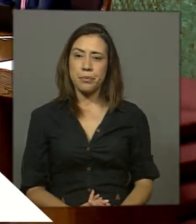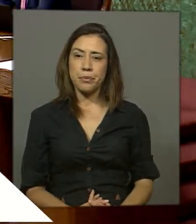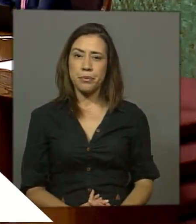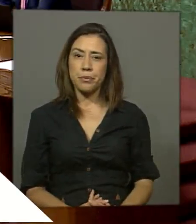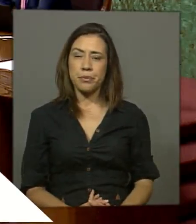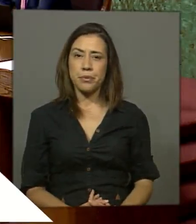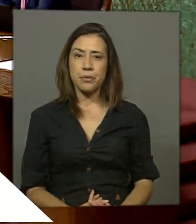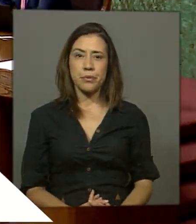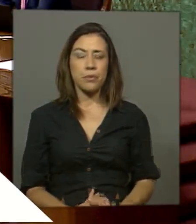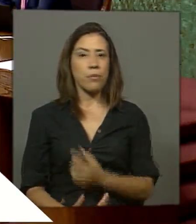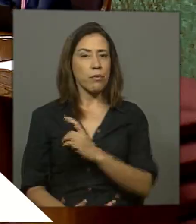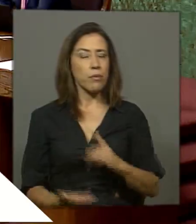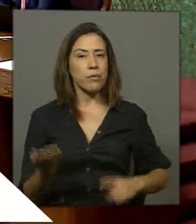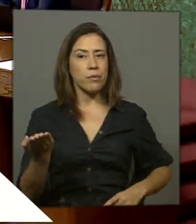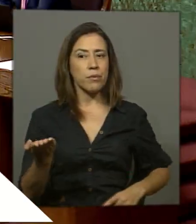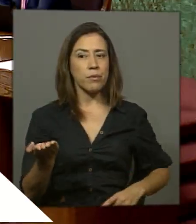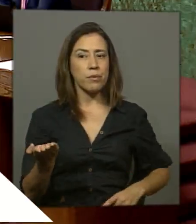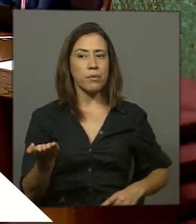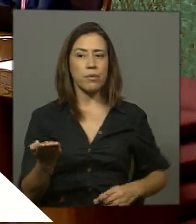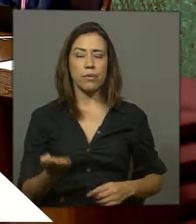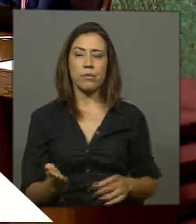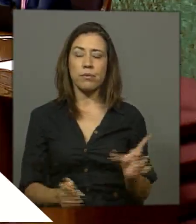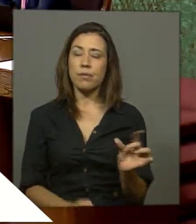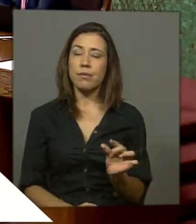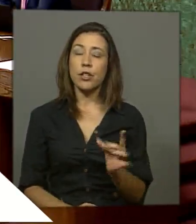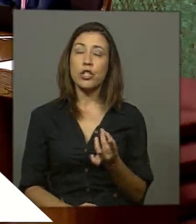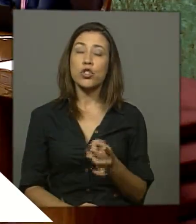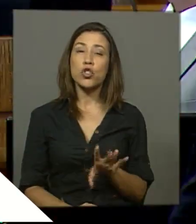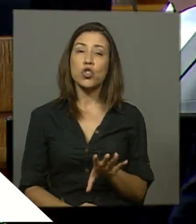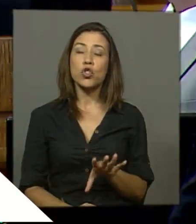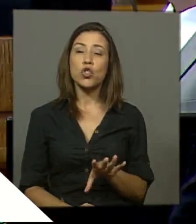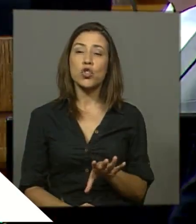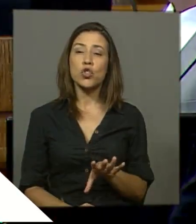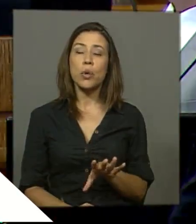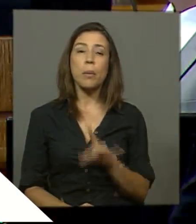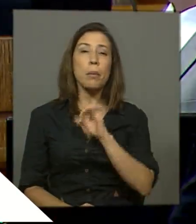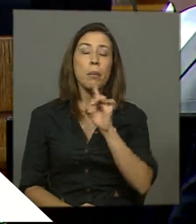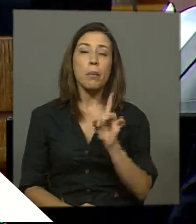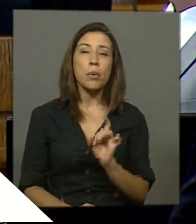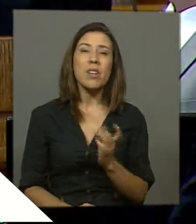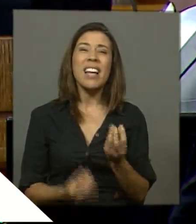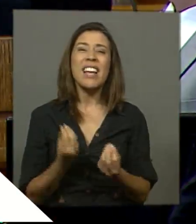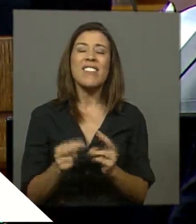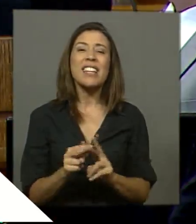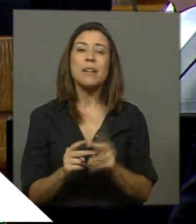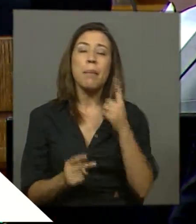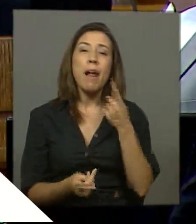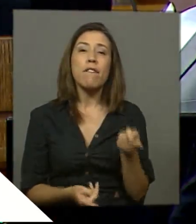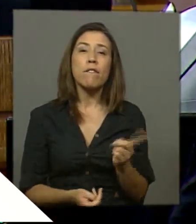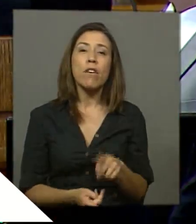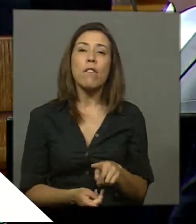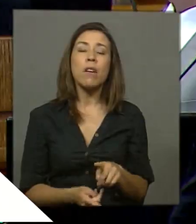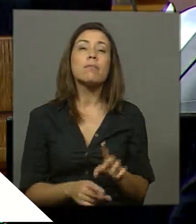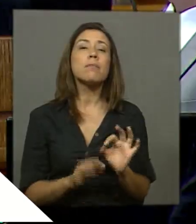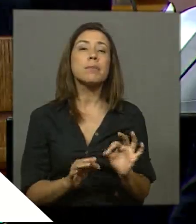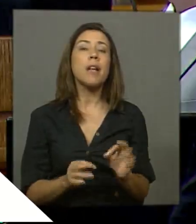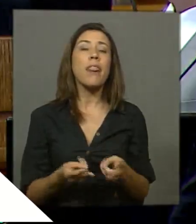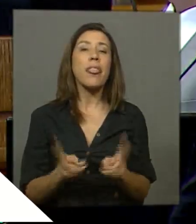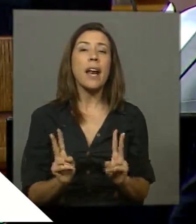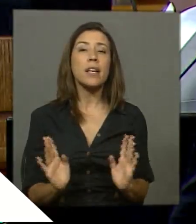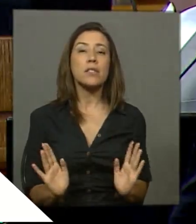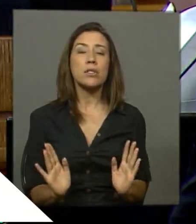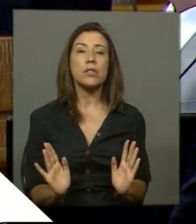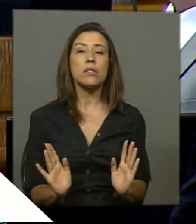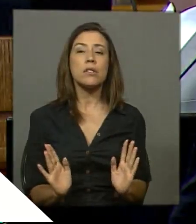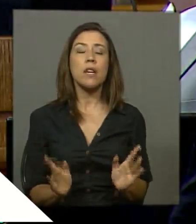diputado diputado lo escuchamos mu prun ministro va hacer para restablecer el Imperio del derecho